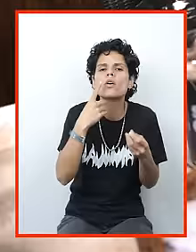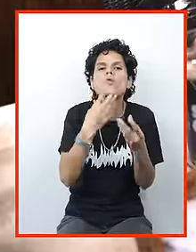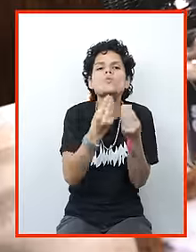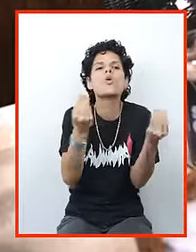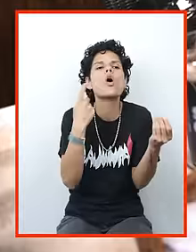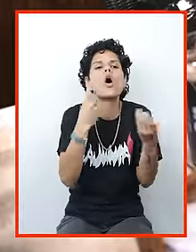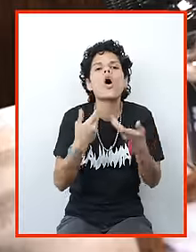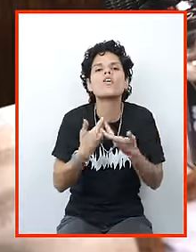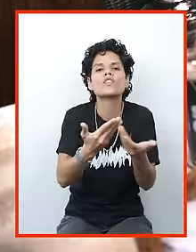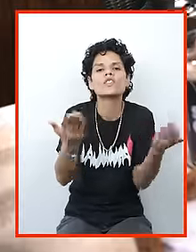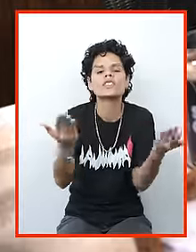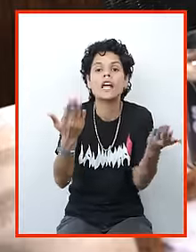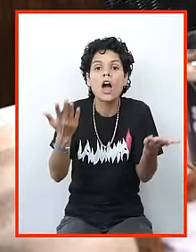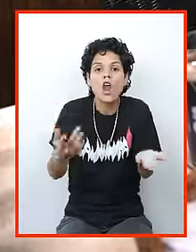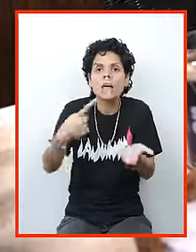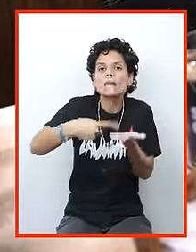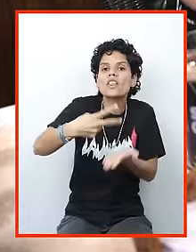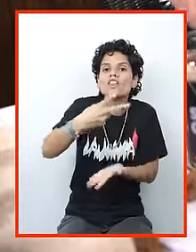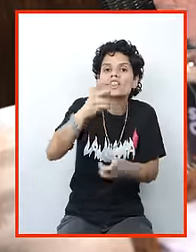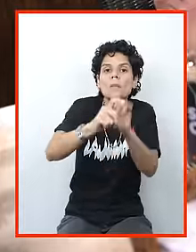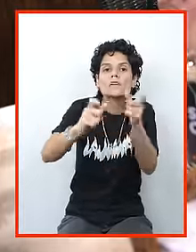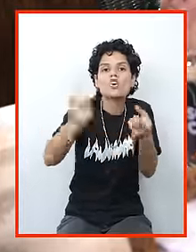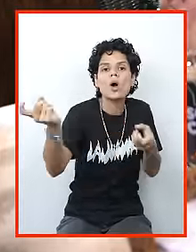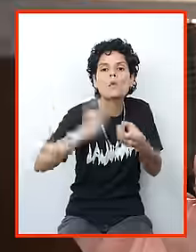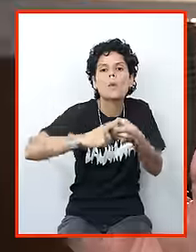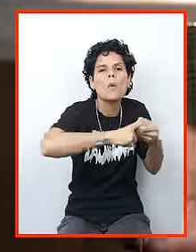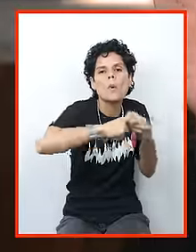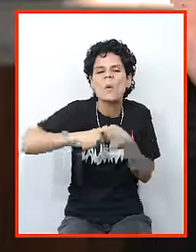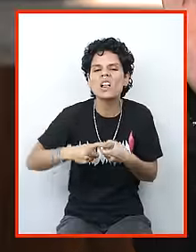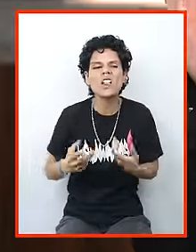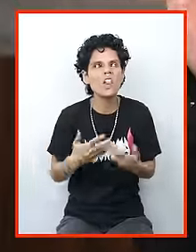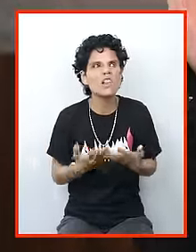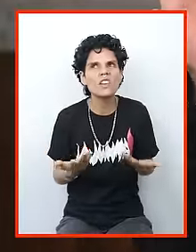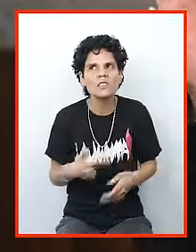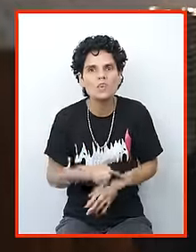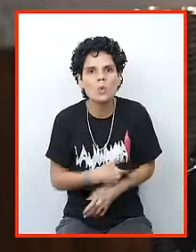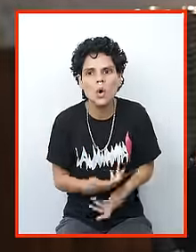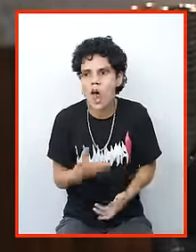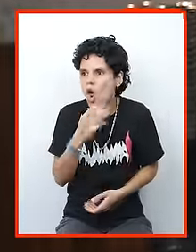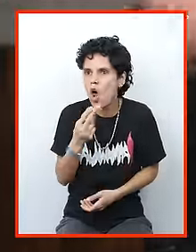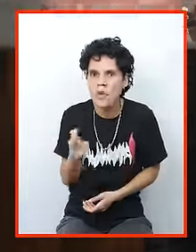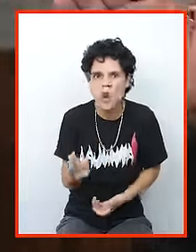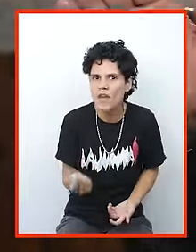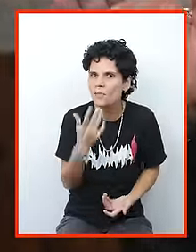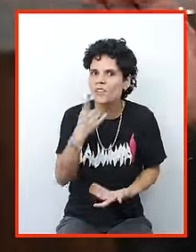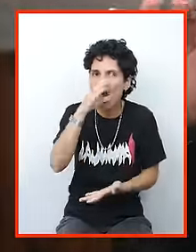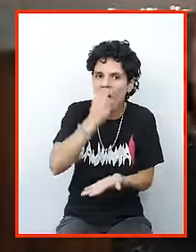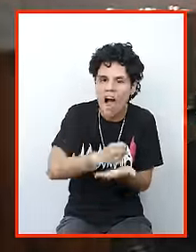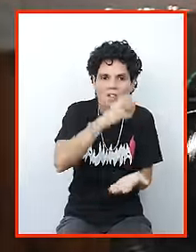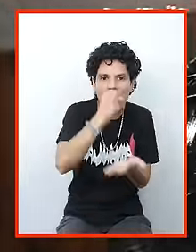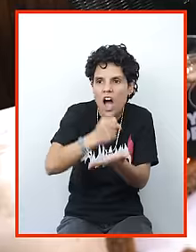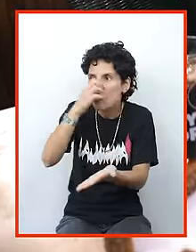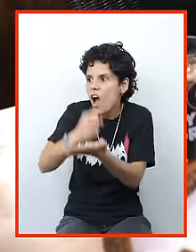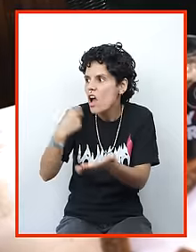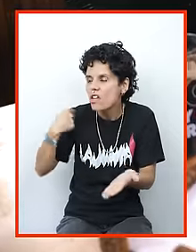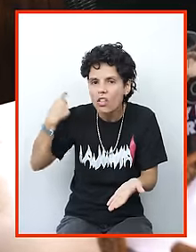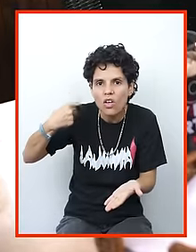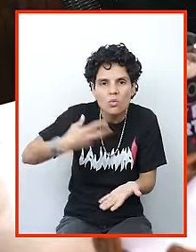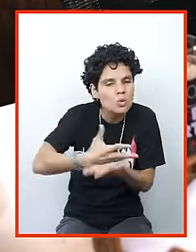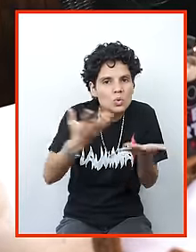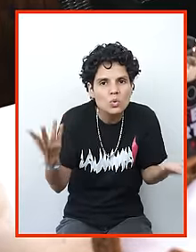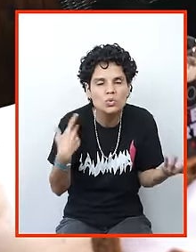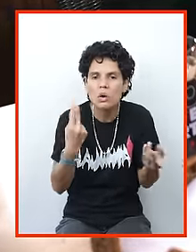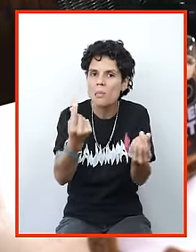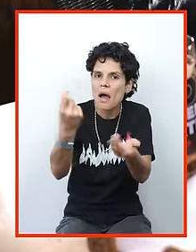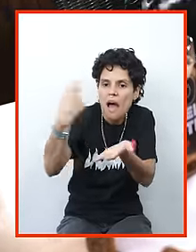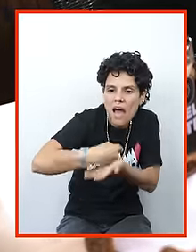regalamos. Uh-huh. 1200 se inscriben. Entonces ahora no hayan qué mierda hacer para tatuar a 1200 personas. No tenemos un peso porque nos han estafado este último tiempo